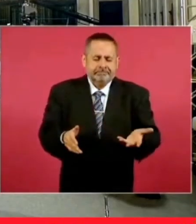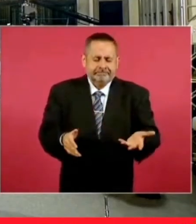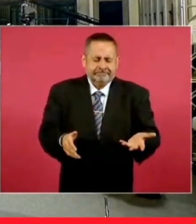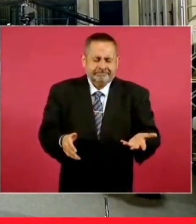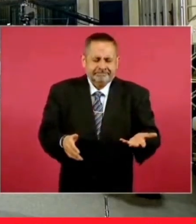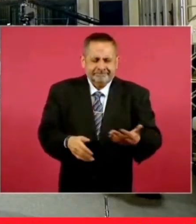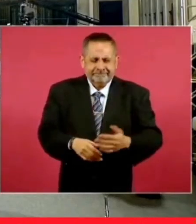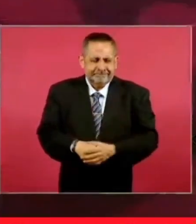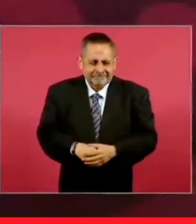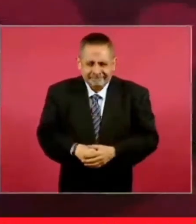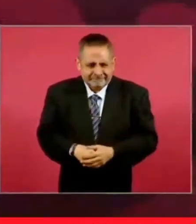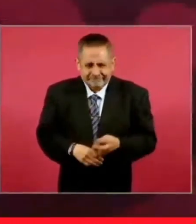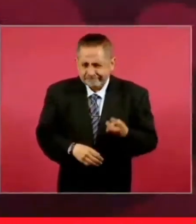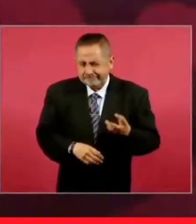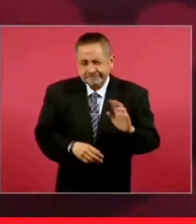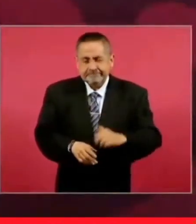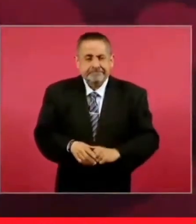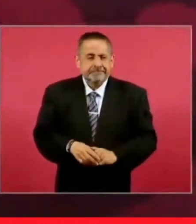Pero es eso.